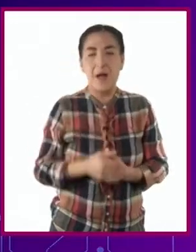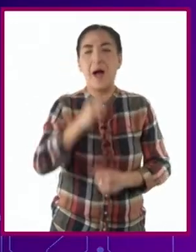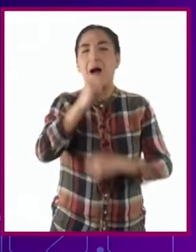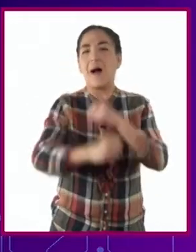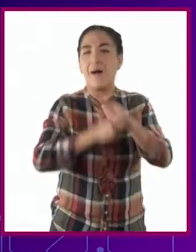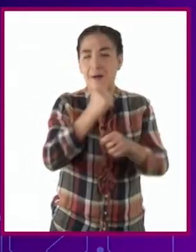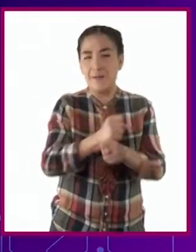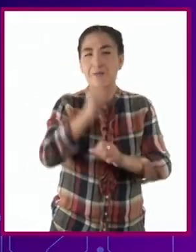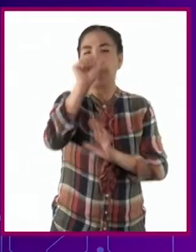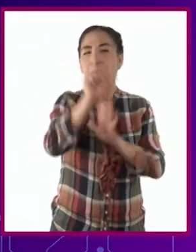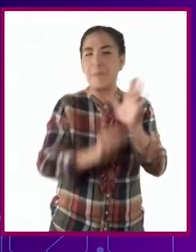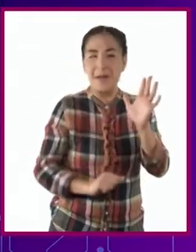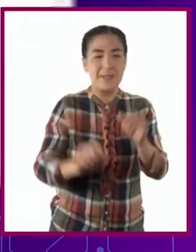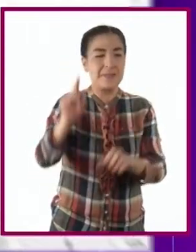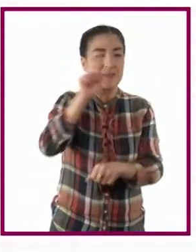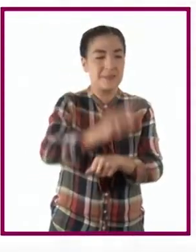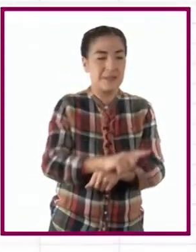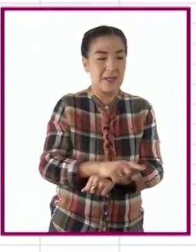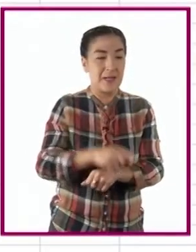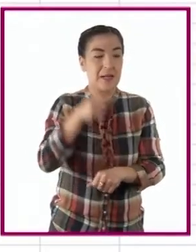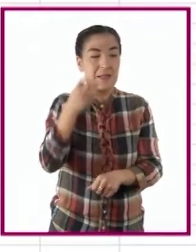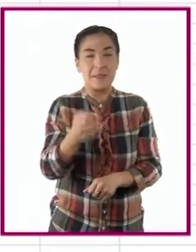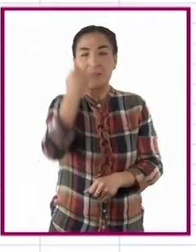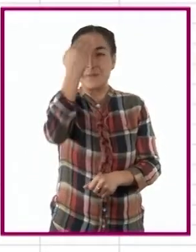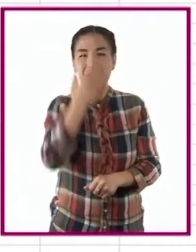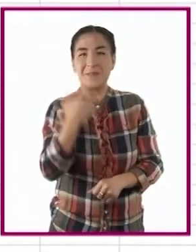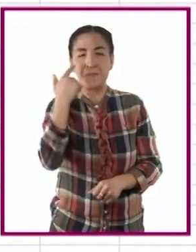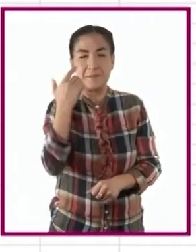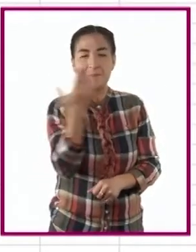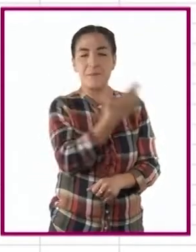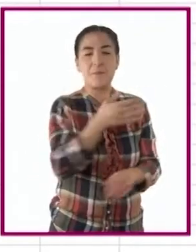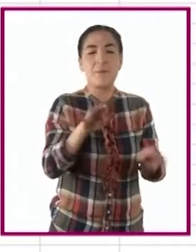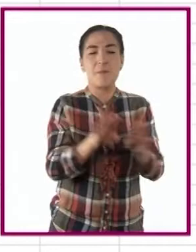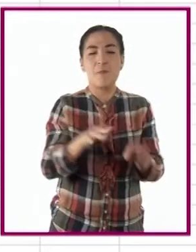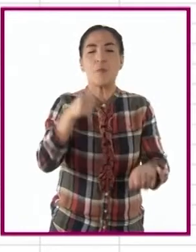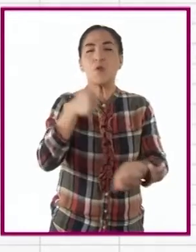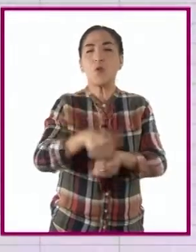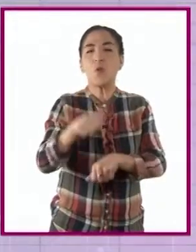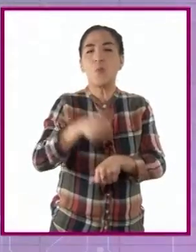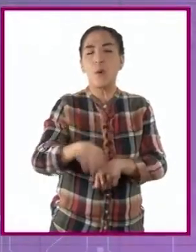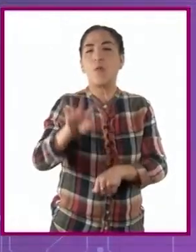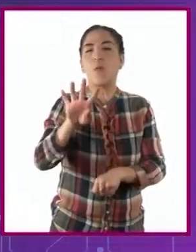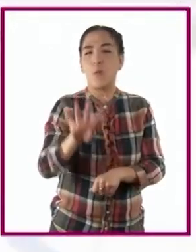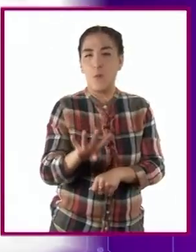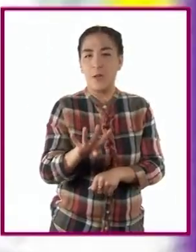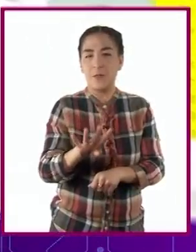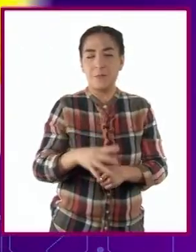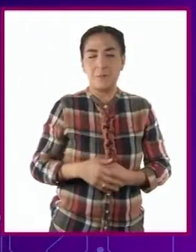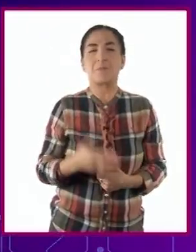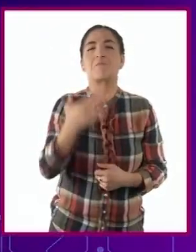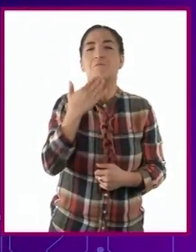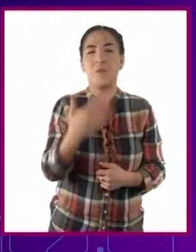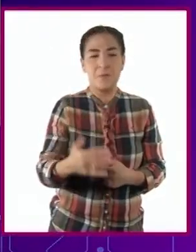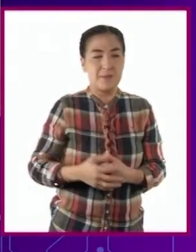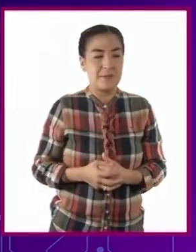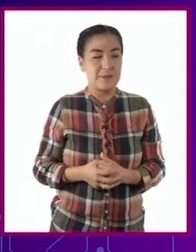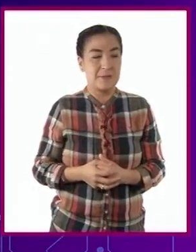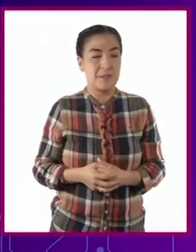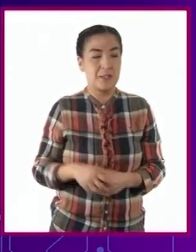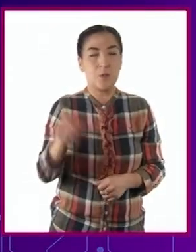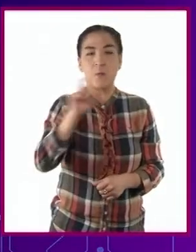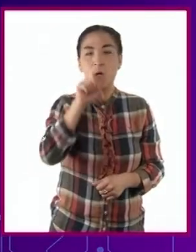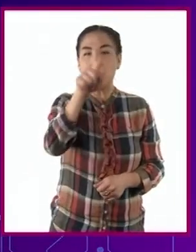años, meses y días. En la imagen la identificamos con el número 4. Muy bien, al